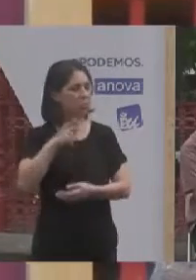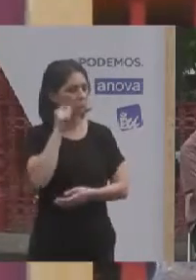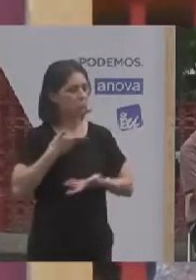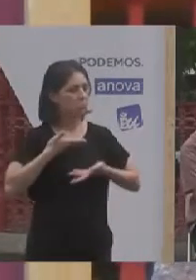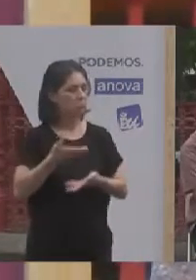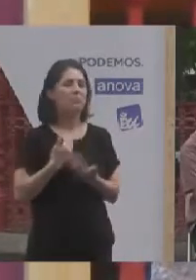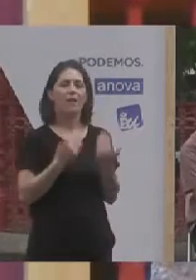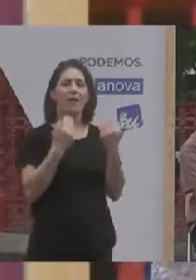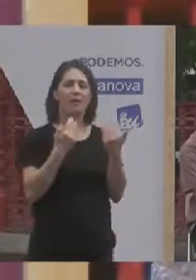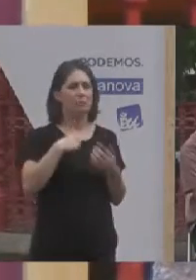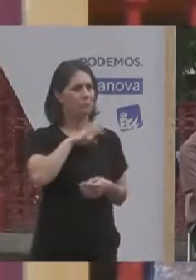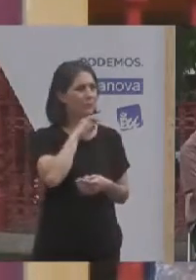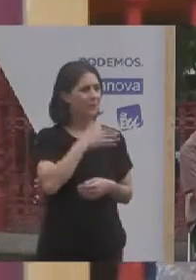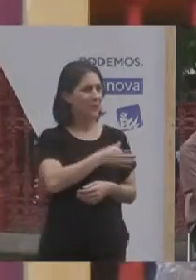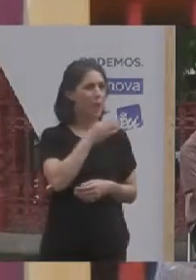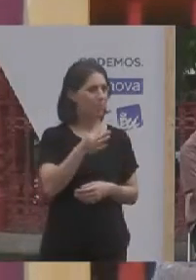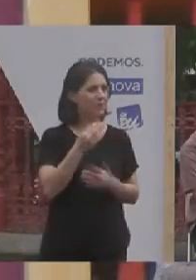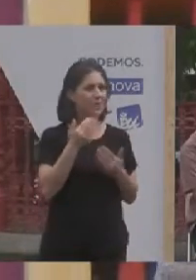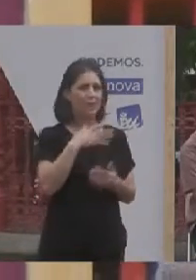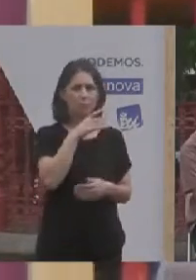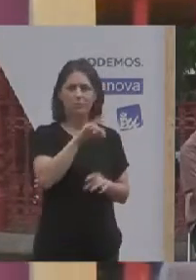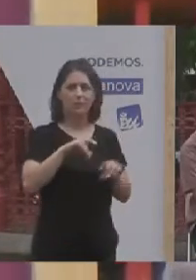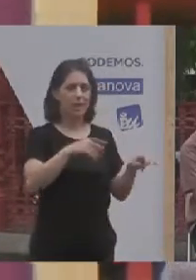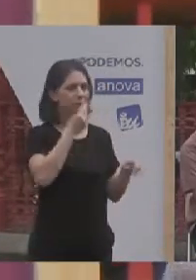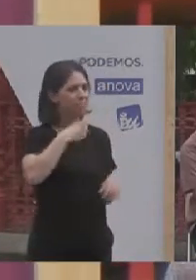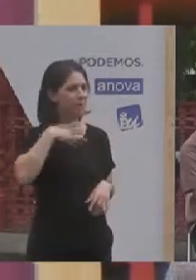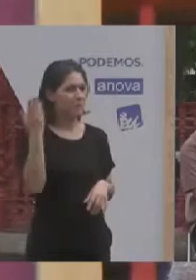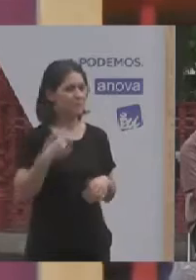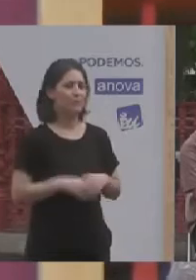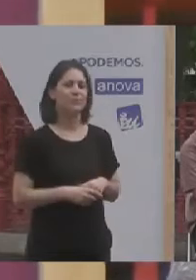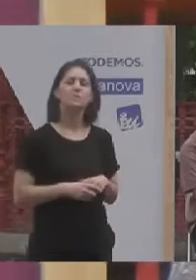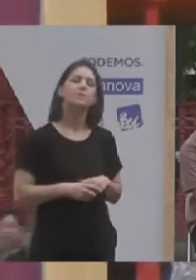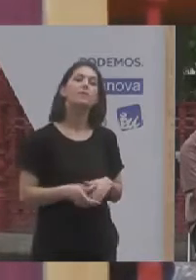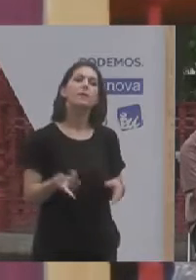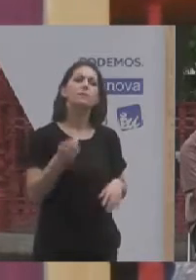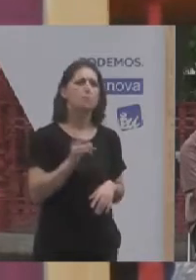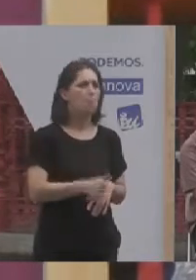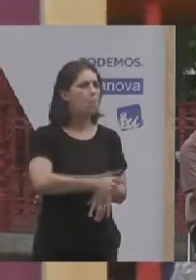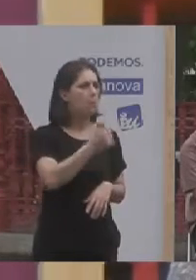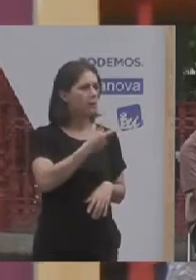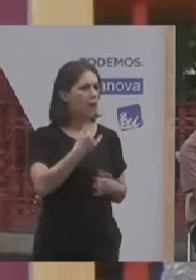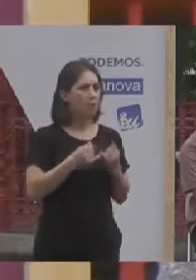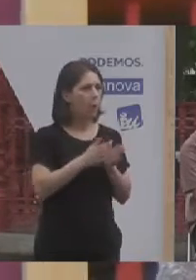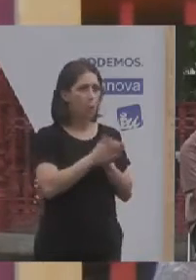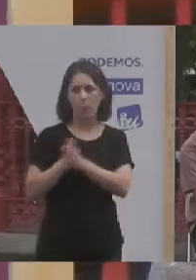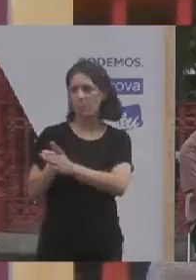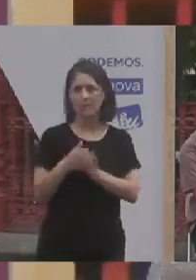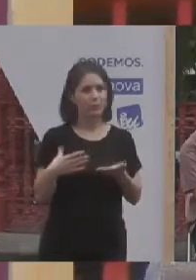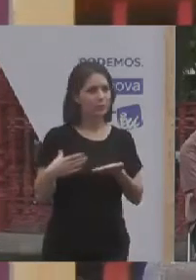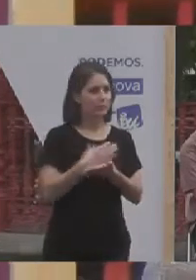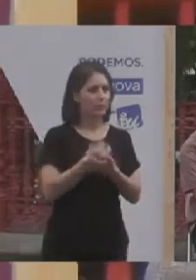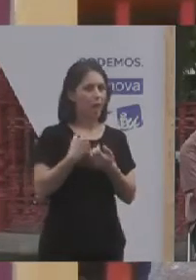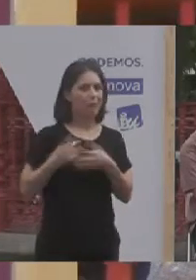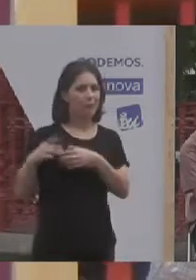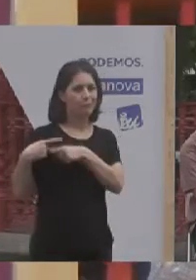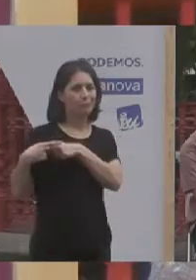moi contenta e agradecida de estar aquí nesta terra tan maravillosa, sobre todo compartir escenario con estes compañeiros que